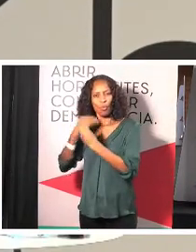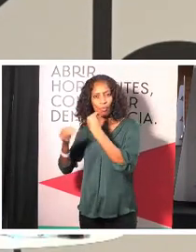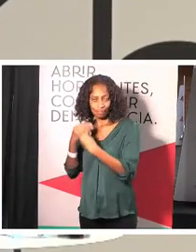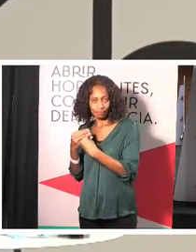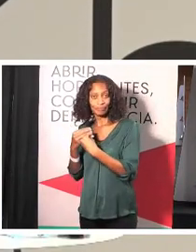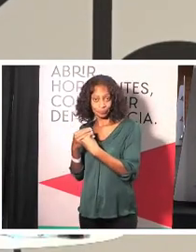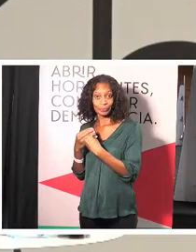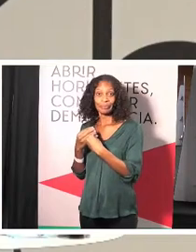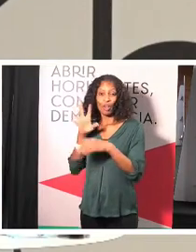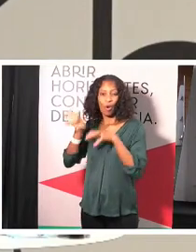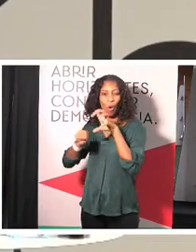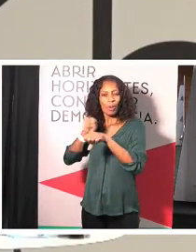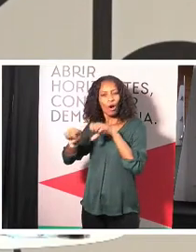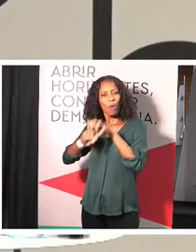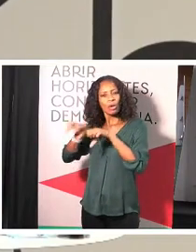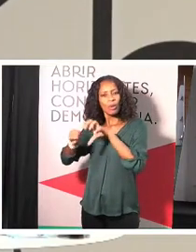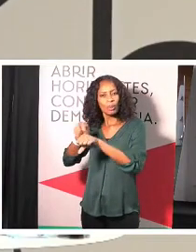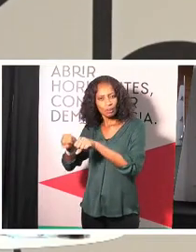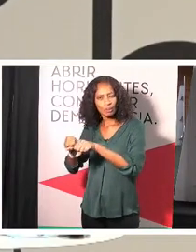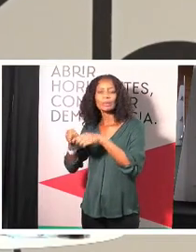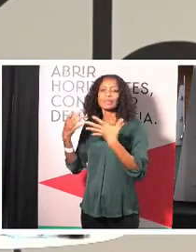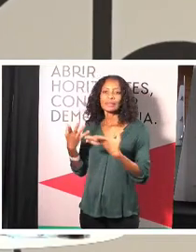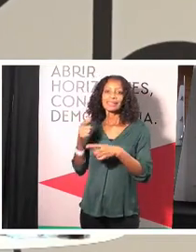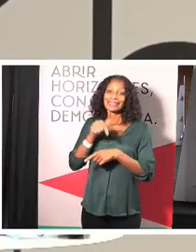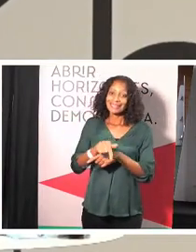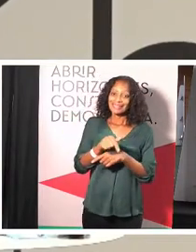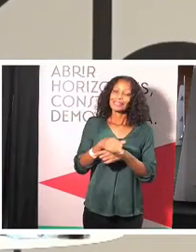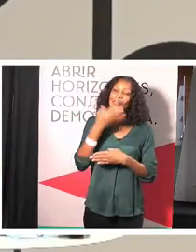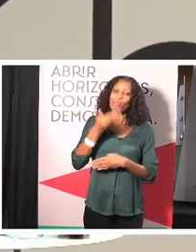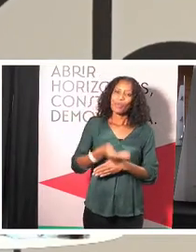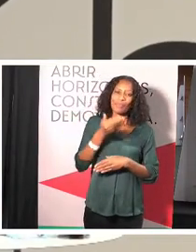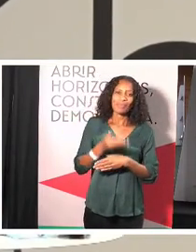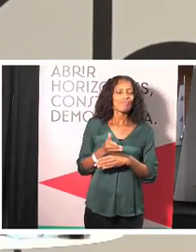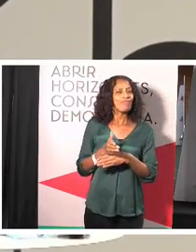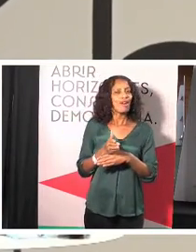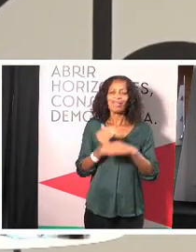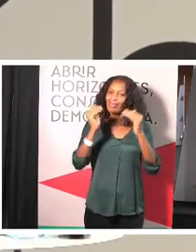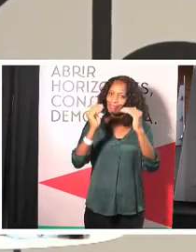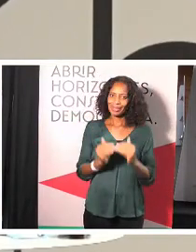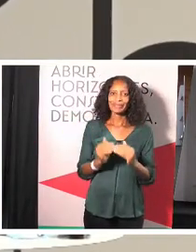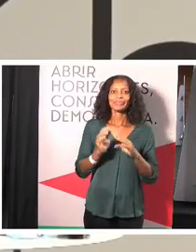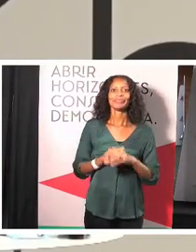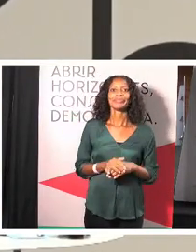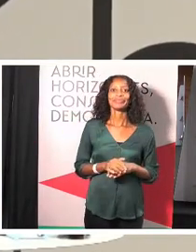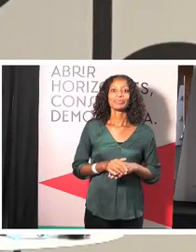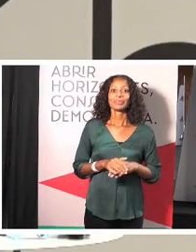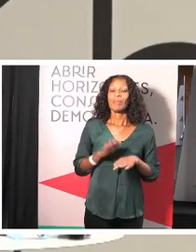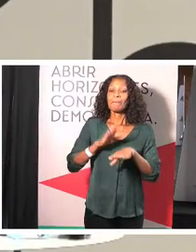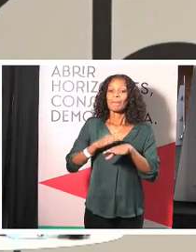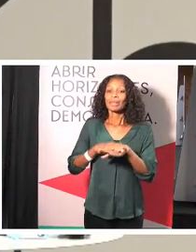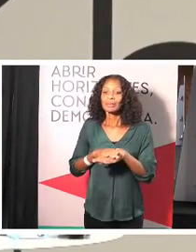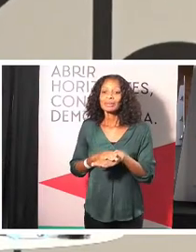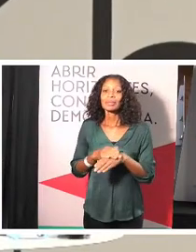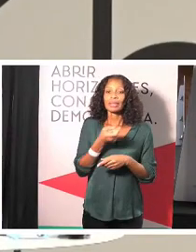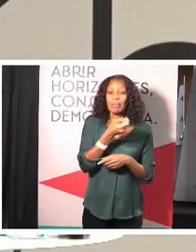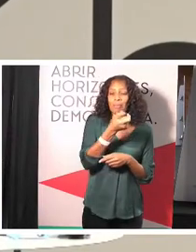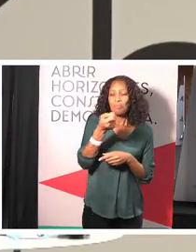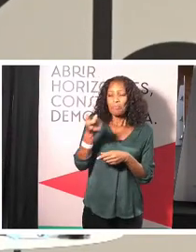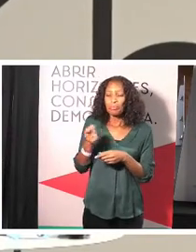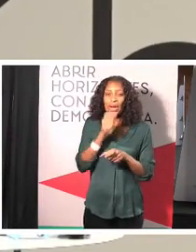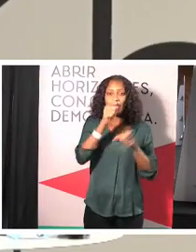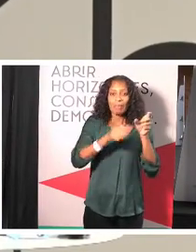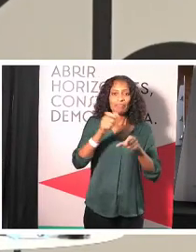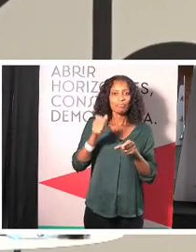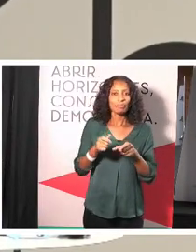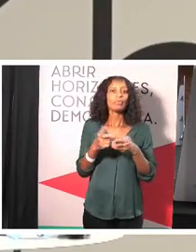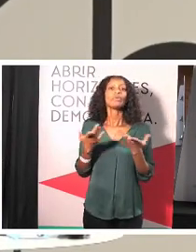máximo de concentración en el mínimo de manos. Para que muy poca gente tenga unas condiciones brutales